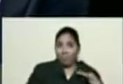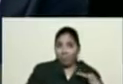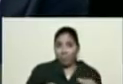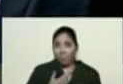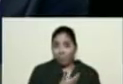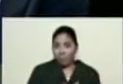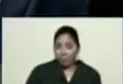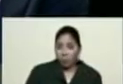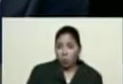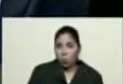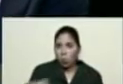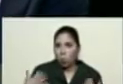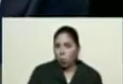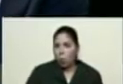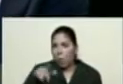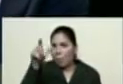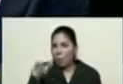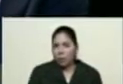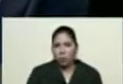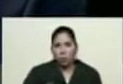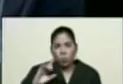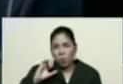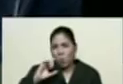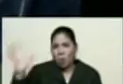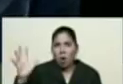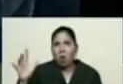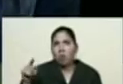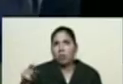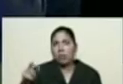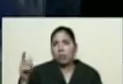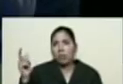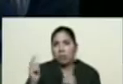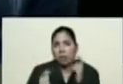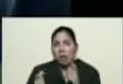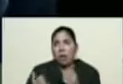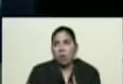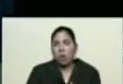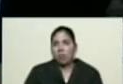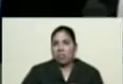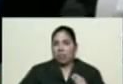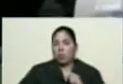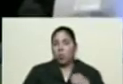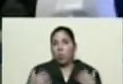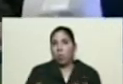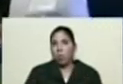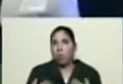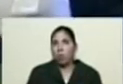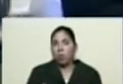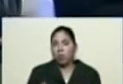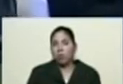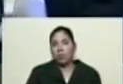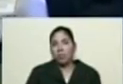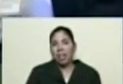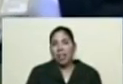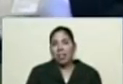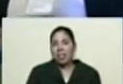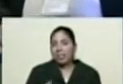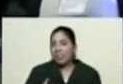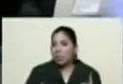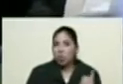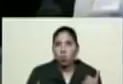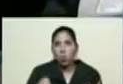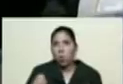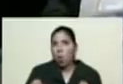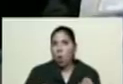un gigante entre gigantes, si fuera el caso. E incluso fue como incómodo el momento. Recuerdo que yo